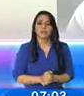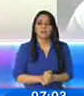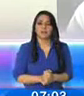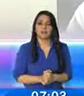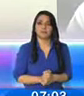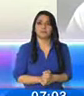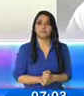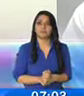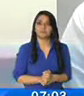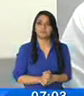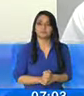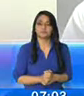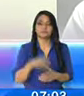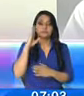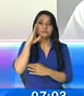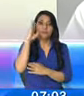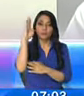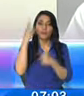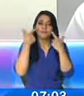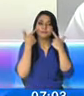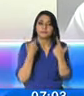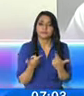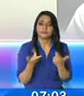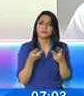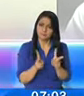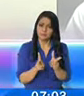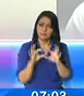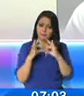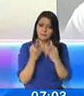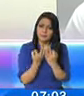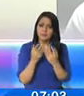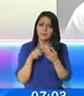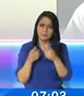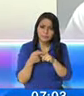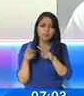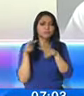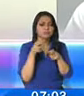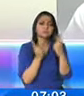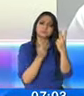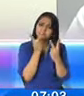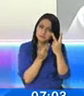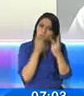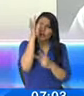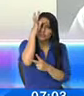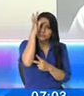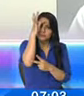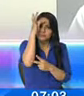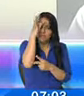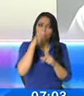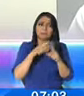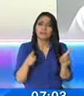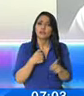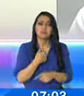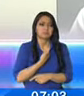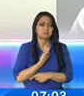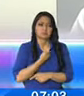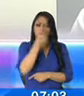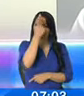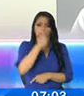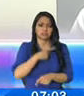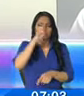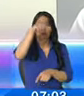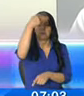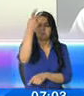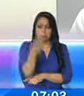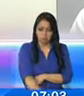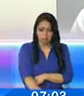presencia de personal policial e incluso acompañantes familiares del paciente obviamente opta por esta situación que mencionamos Y